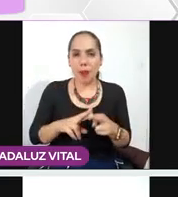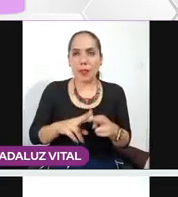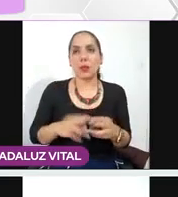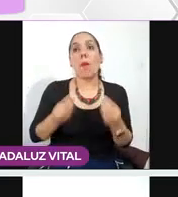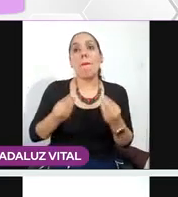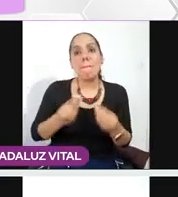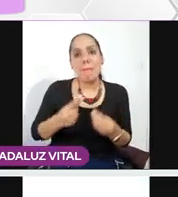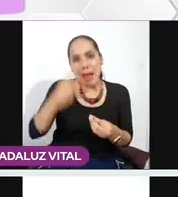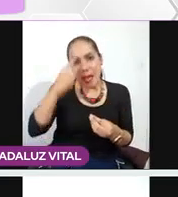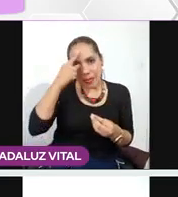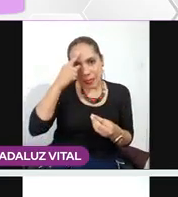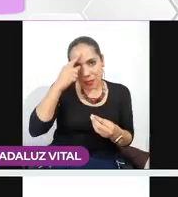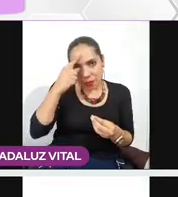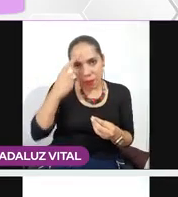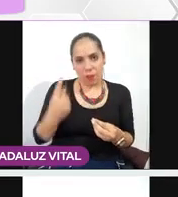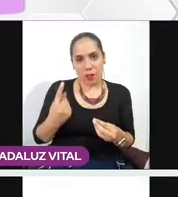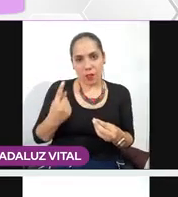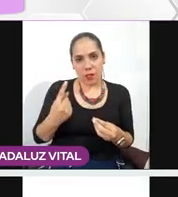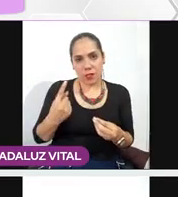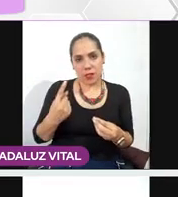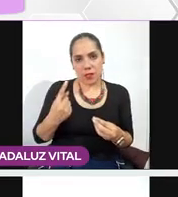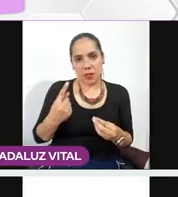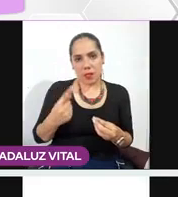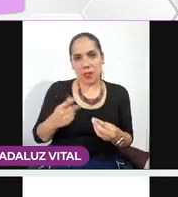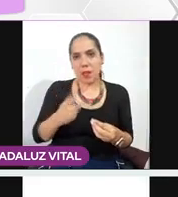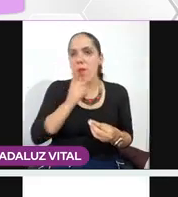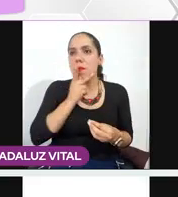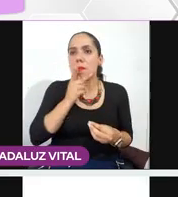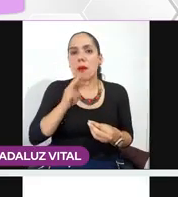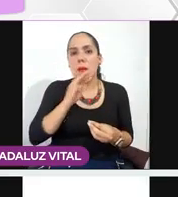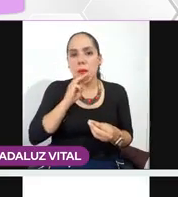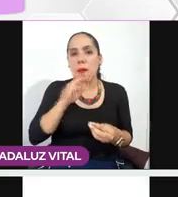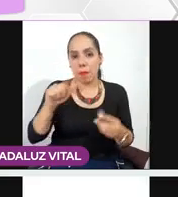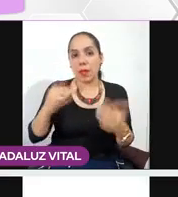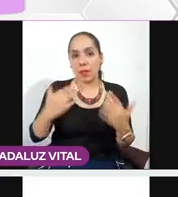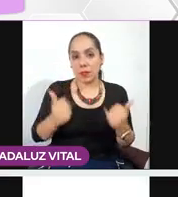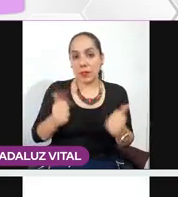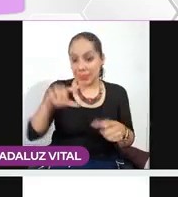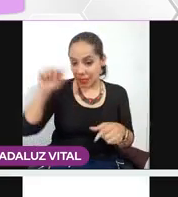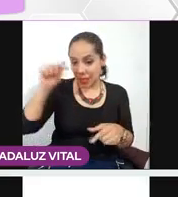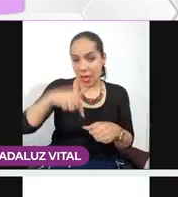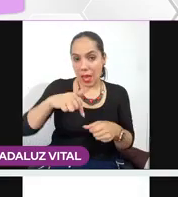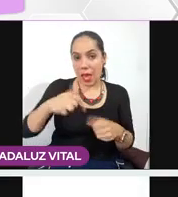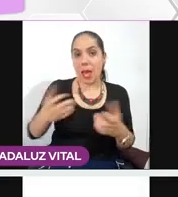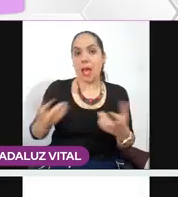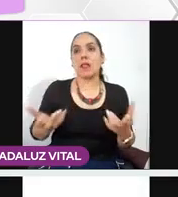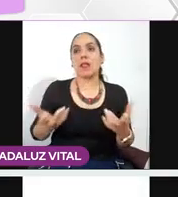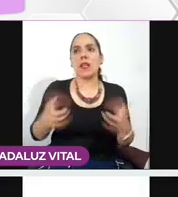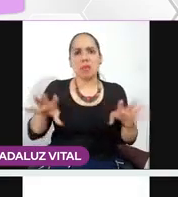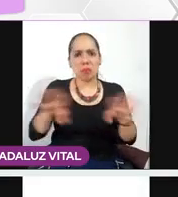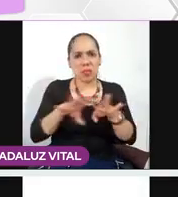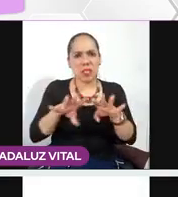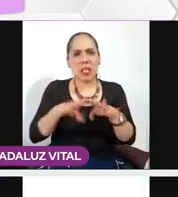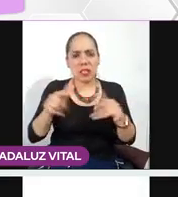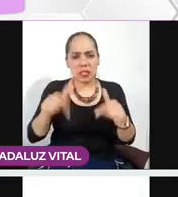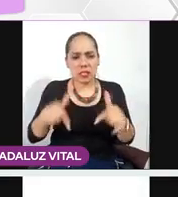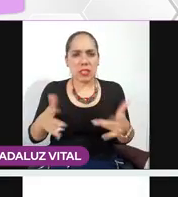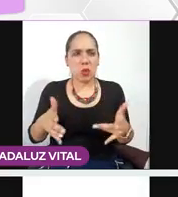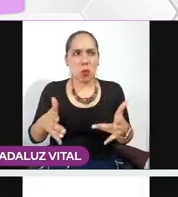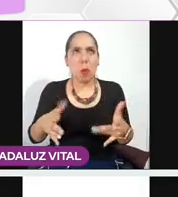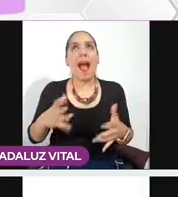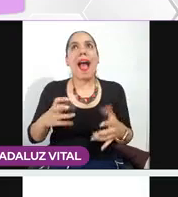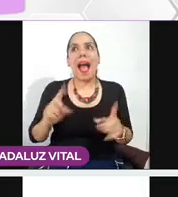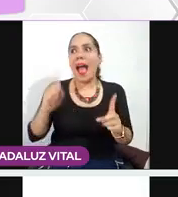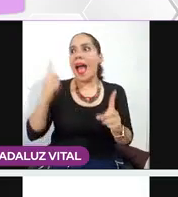¿no? Papá, mamá, y eso puede ser de muchísimo apoyo para que logre una identificación en esta etapa de